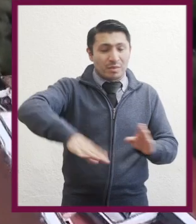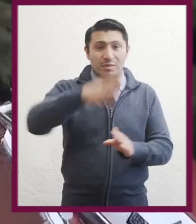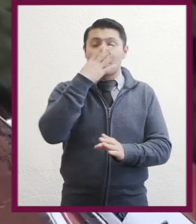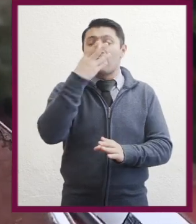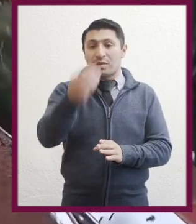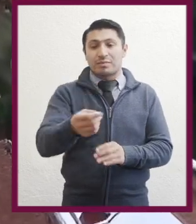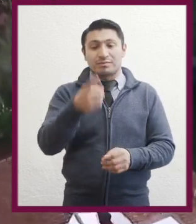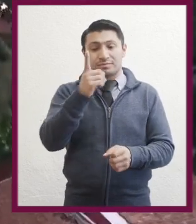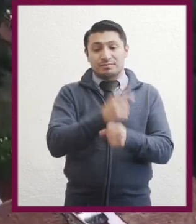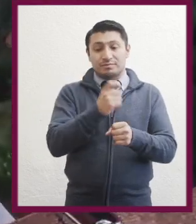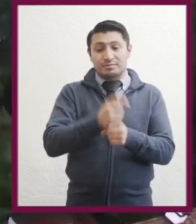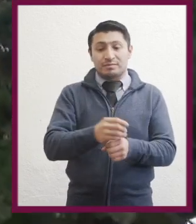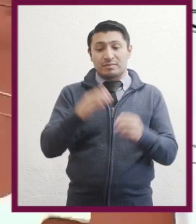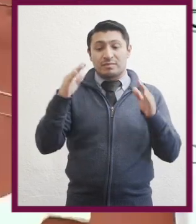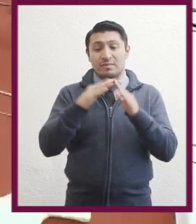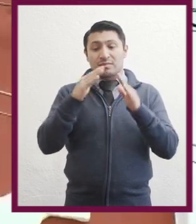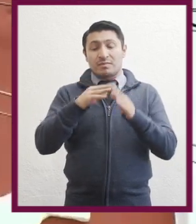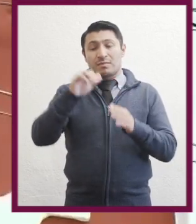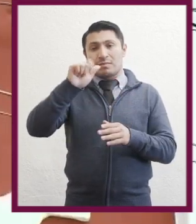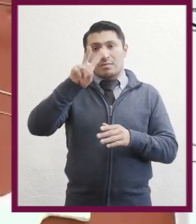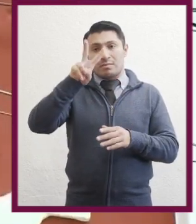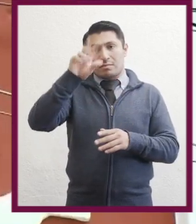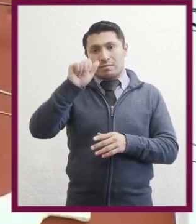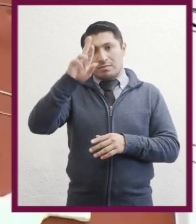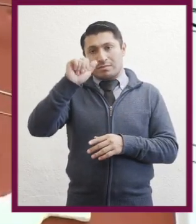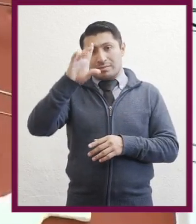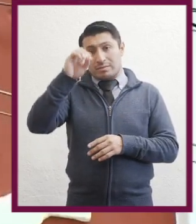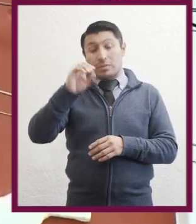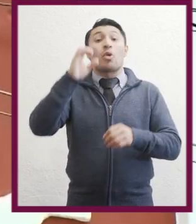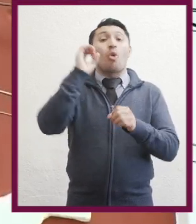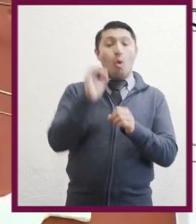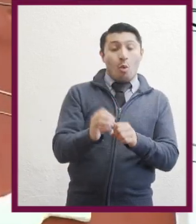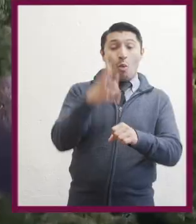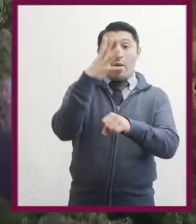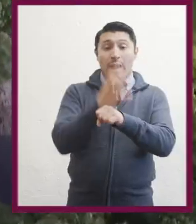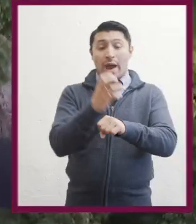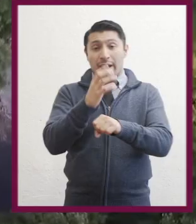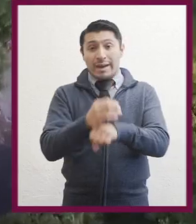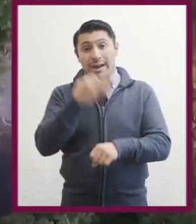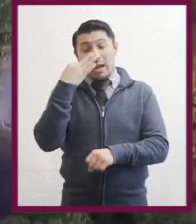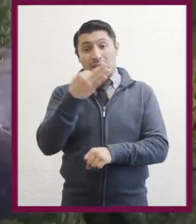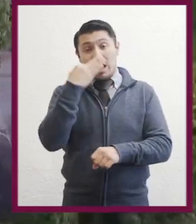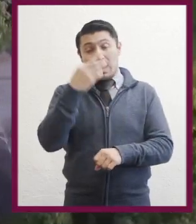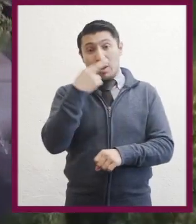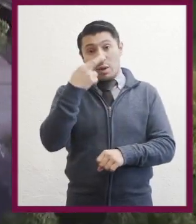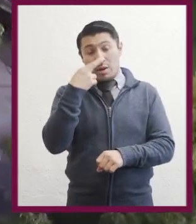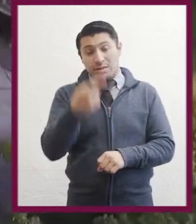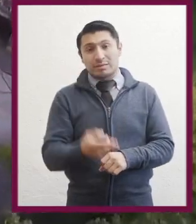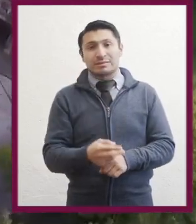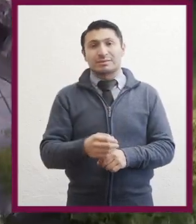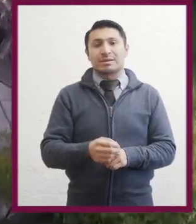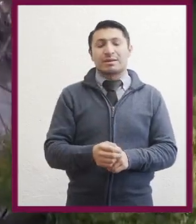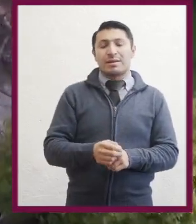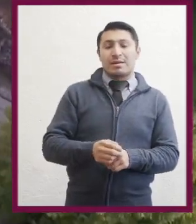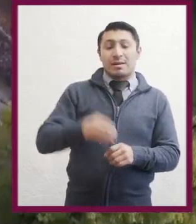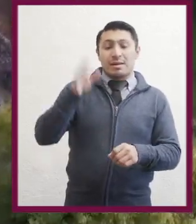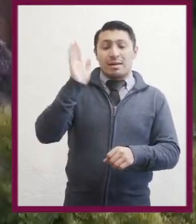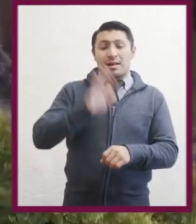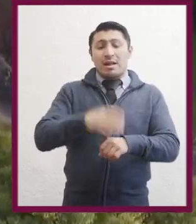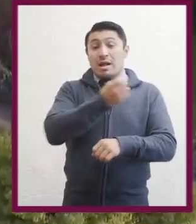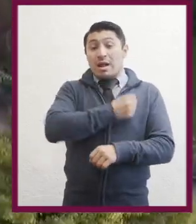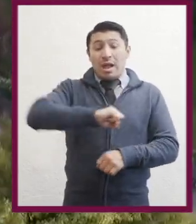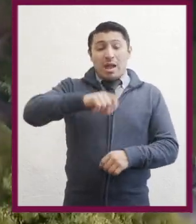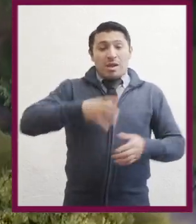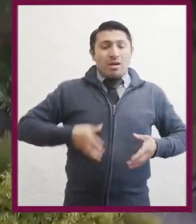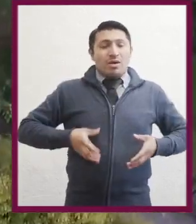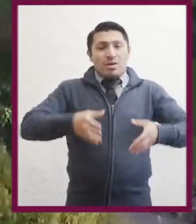imaginario popular de Coyoacán. La primera es la llamada Casa de Alvarado o Quinta Rosalía, uno de los